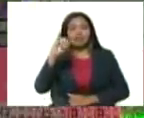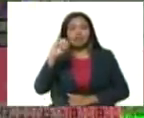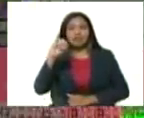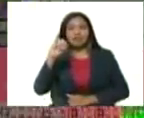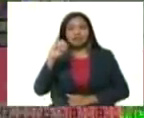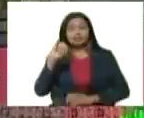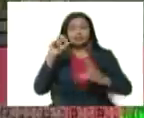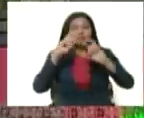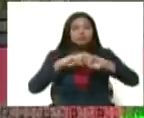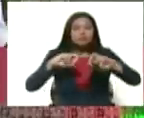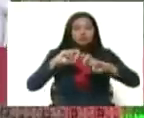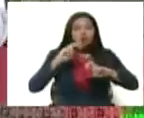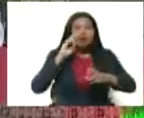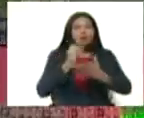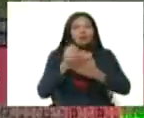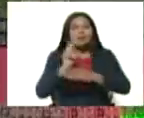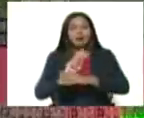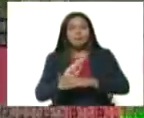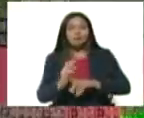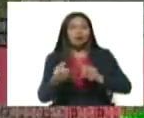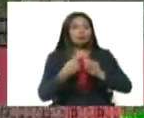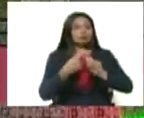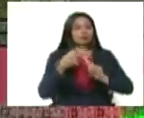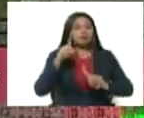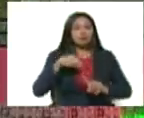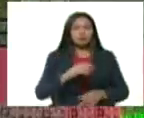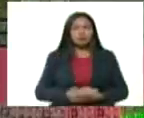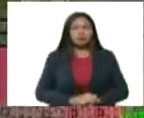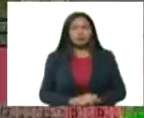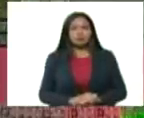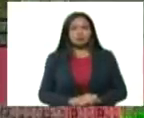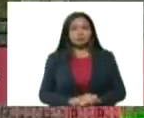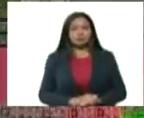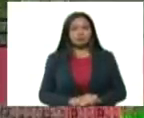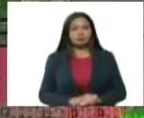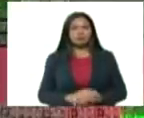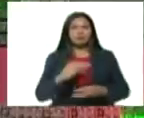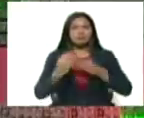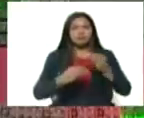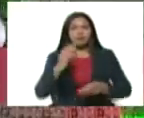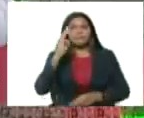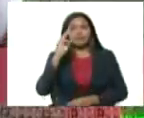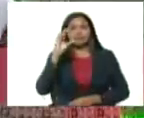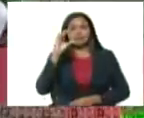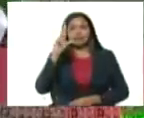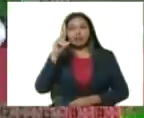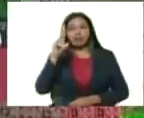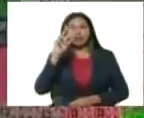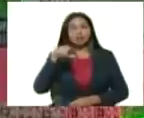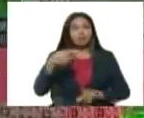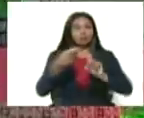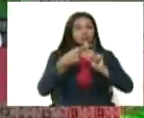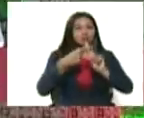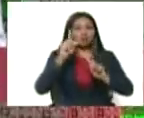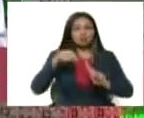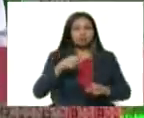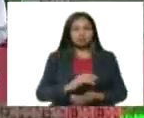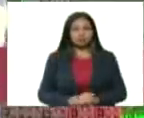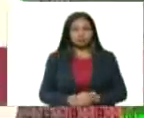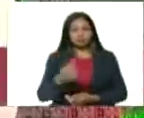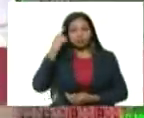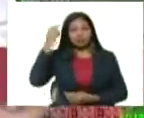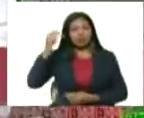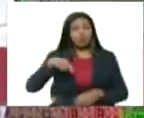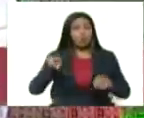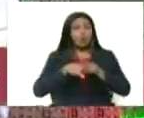se le realizó prueba rápida que dio positiva y se le realizó la PCR que resultó positiva el día de